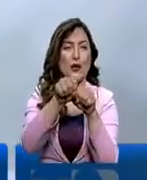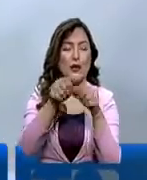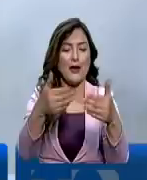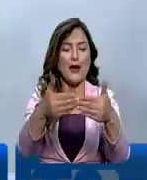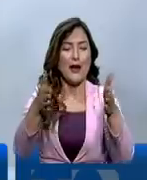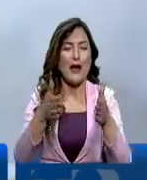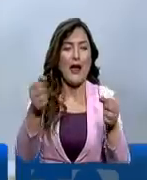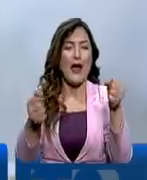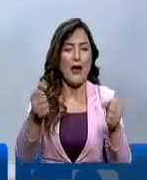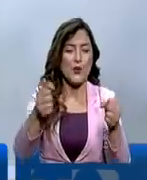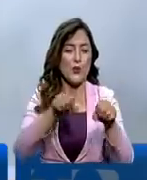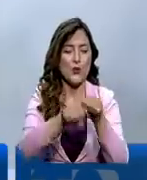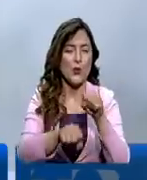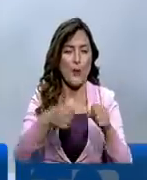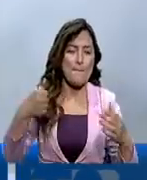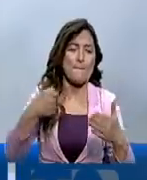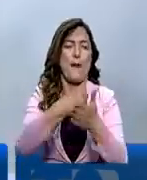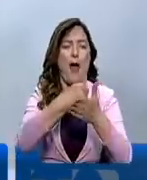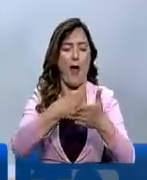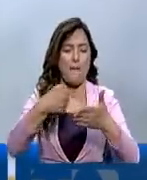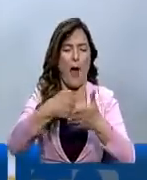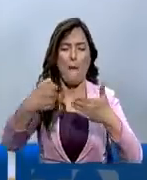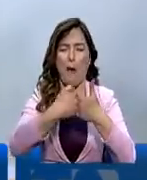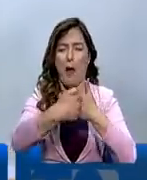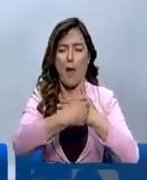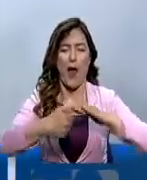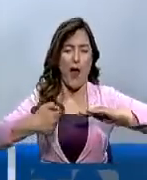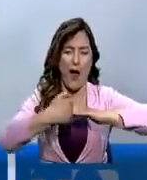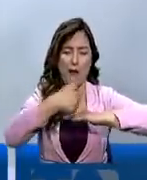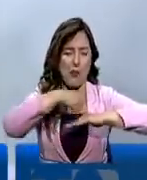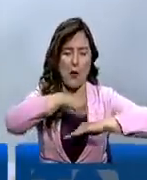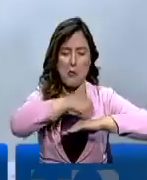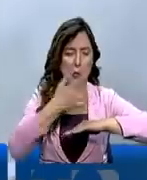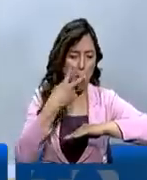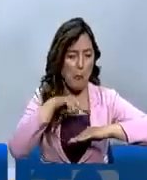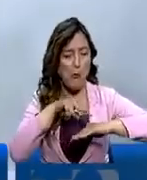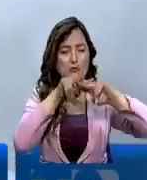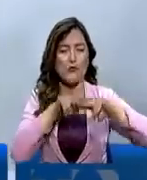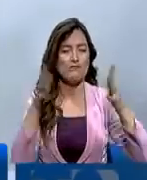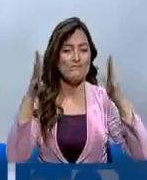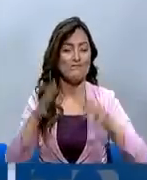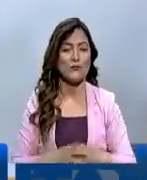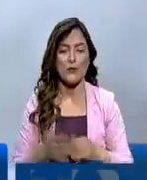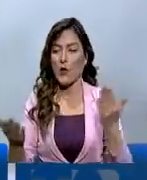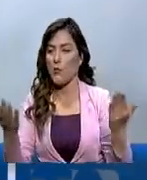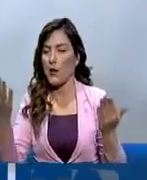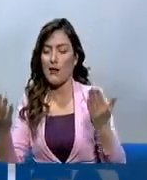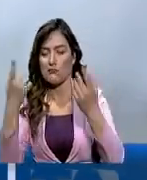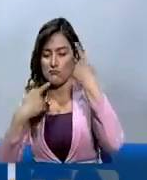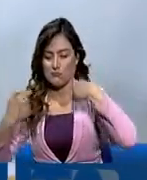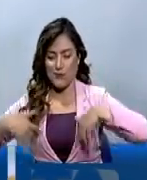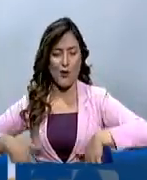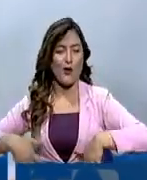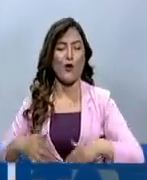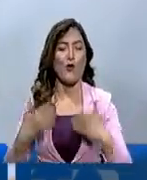en la estructura del vehículo nos ayudarían bastante, así como también hacer el cotejamiento claro y preciso con las lesiones de Karina, ¿sí? Tenemos entendido que el